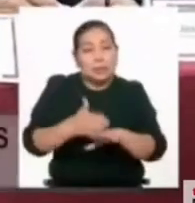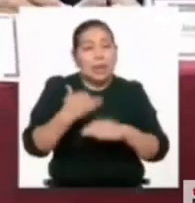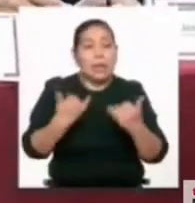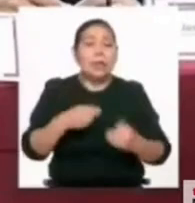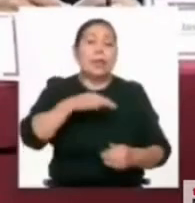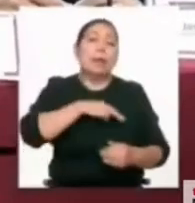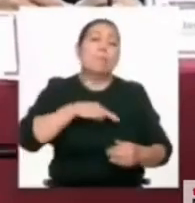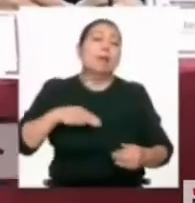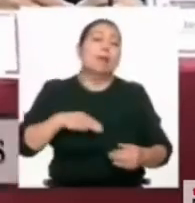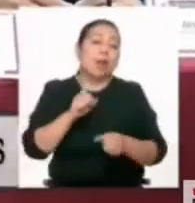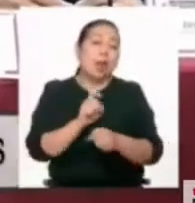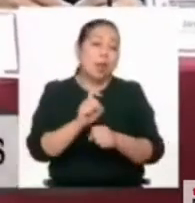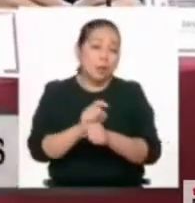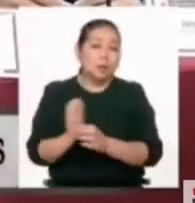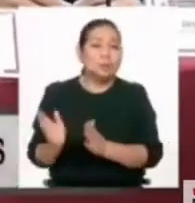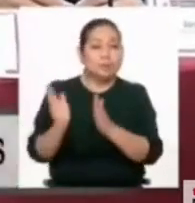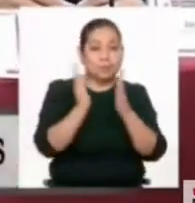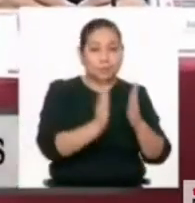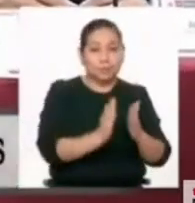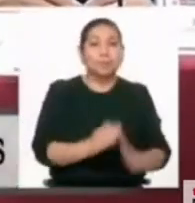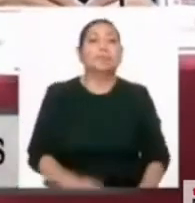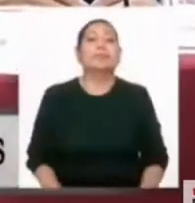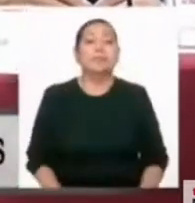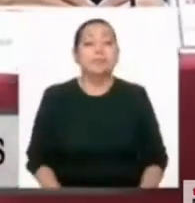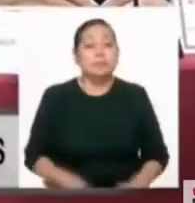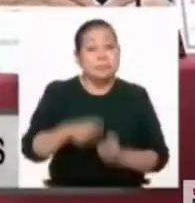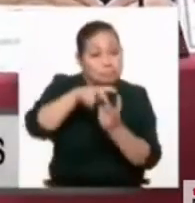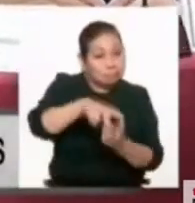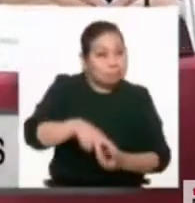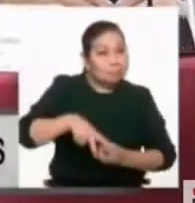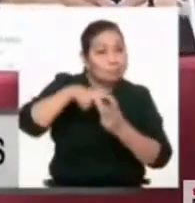desarrollado. El ministro de Desarrollo Agrario y Riego.